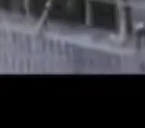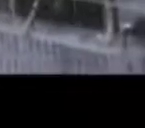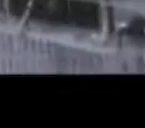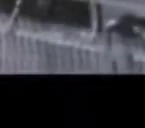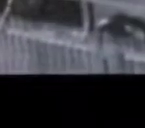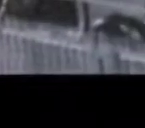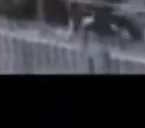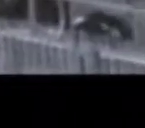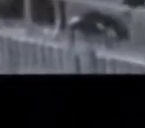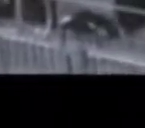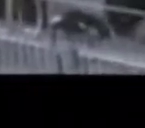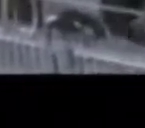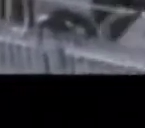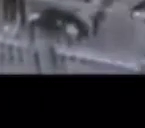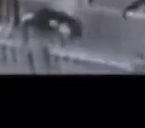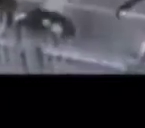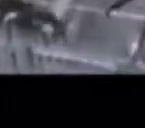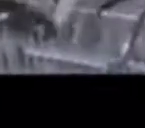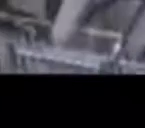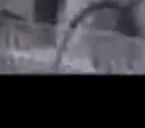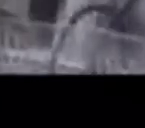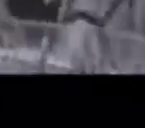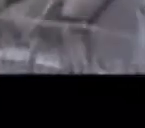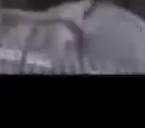Recoged eso. Ese cesto.